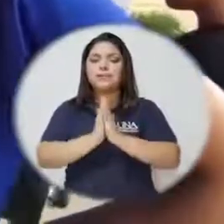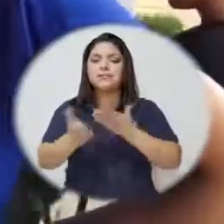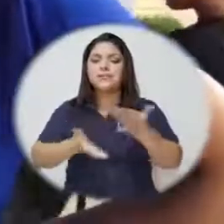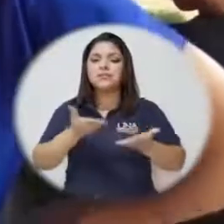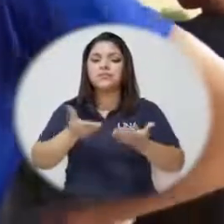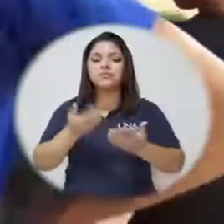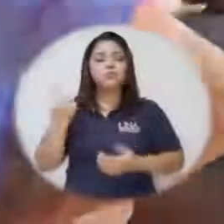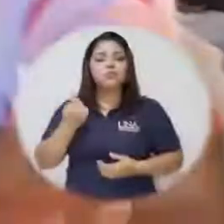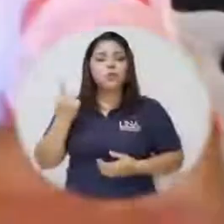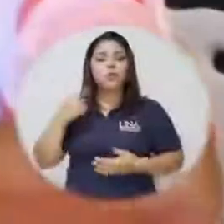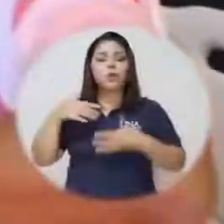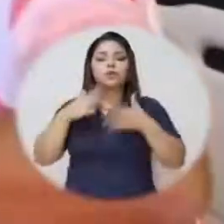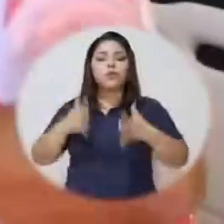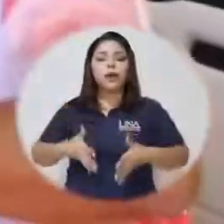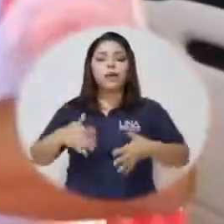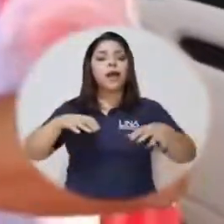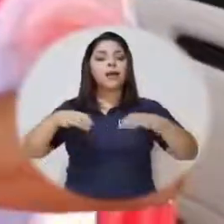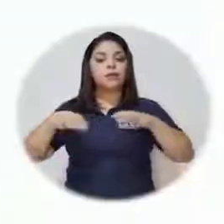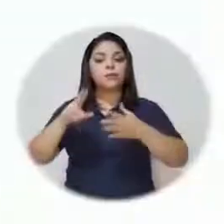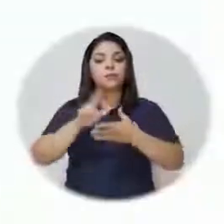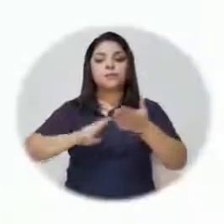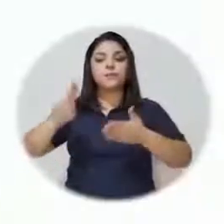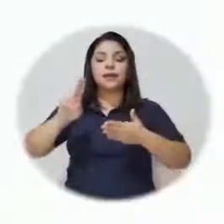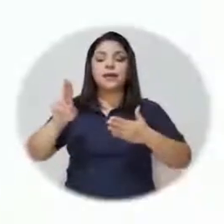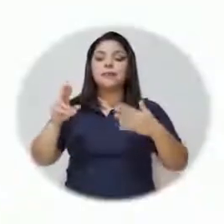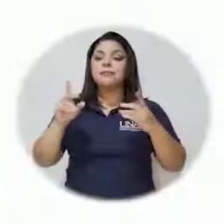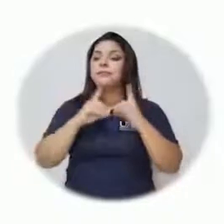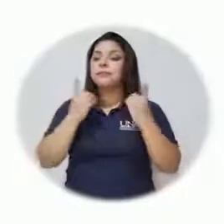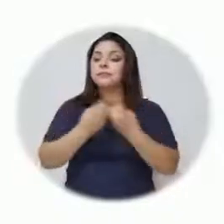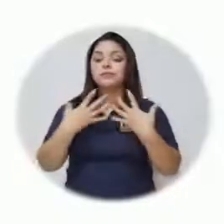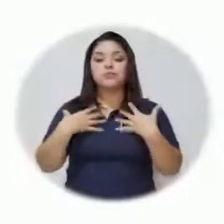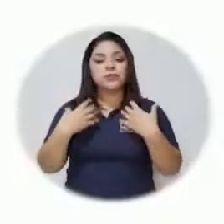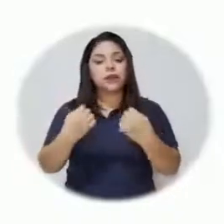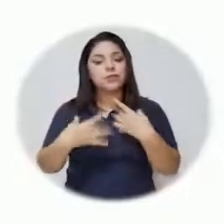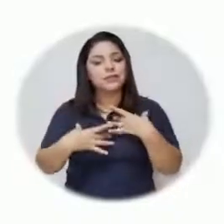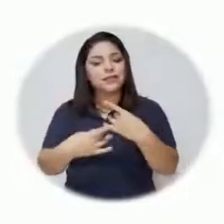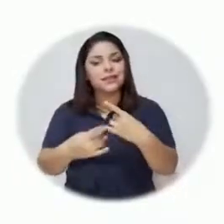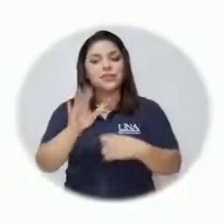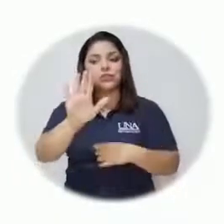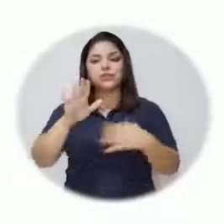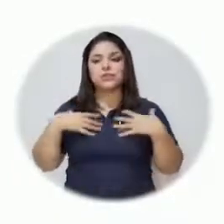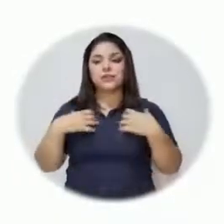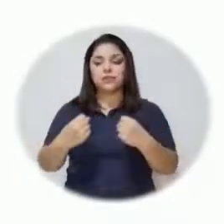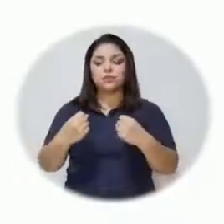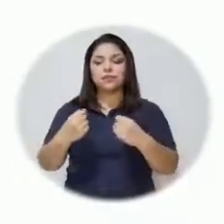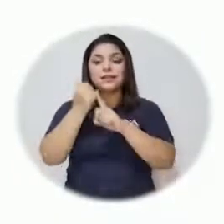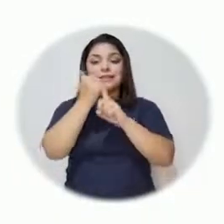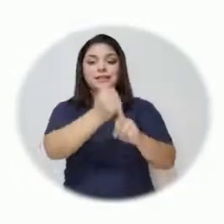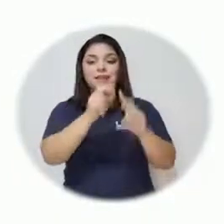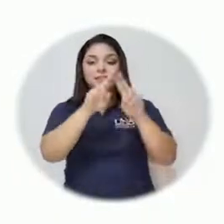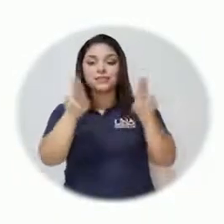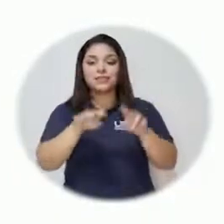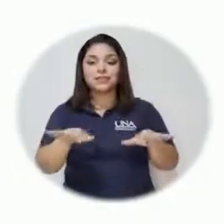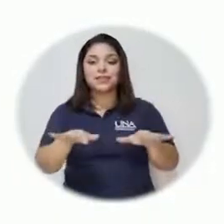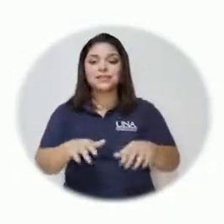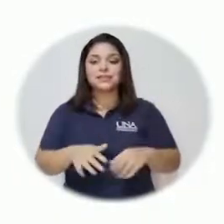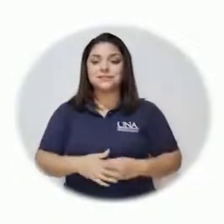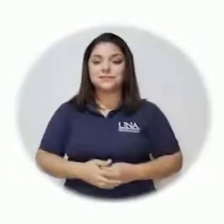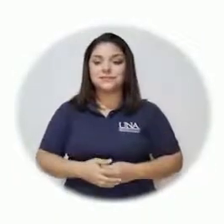Solo ser estudiante activo de la U. En el Departamento de Salud nos interesa tu salud. Seguinos en redes